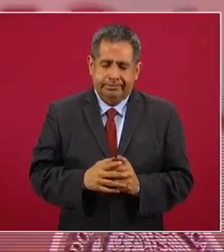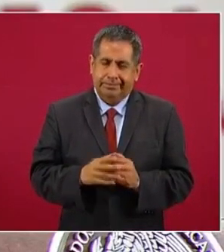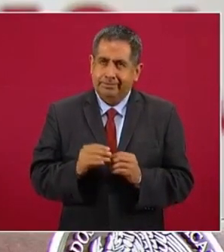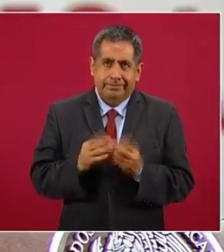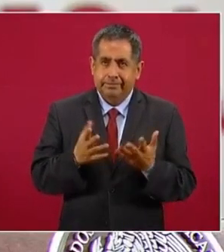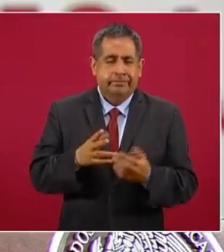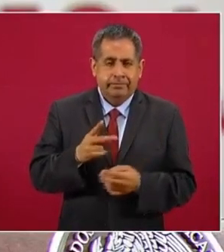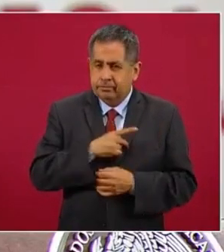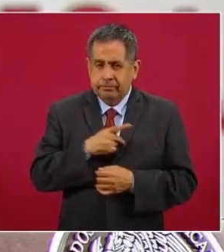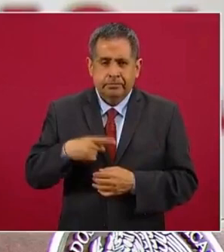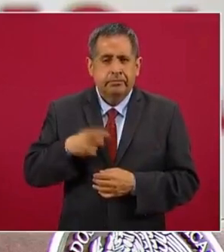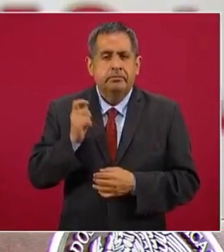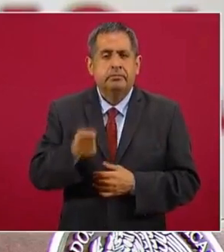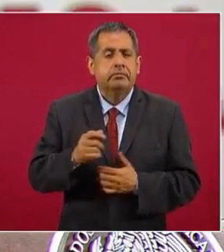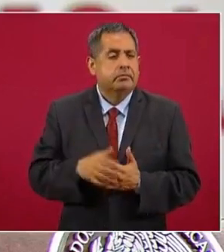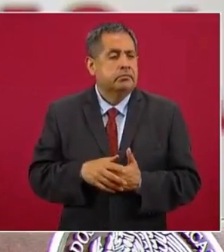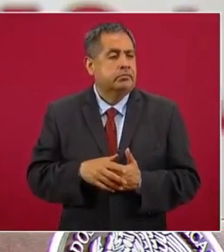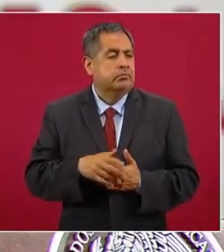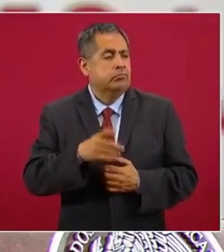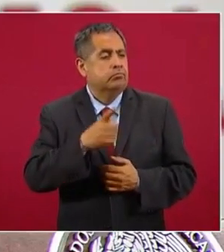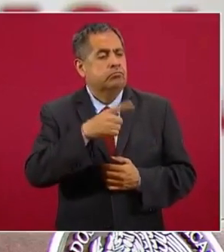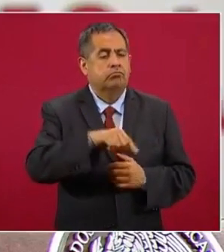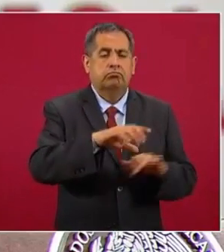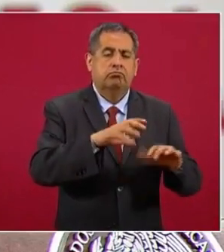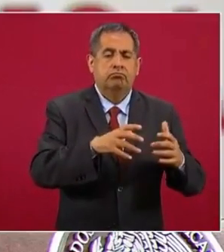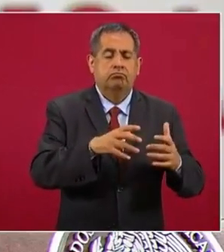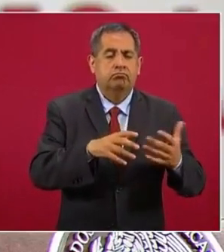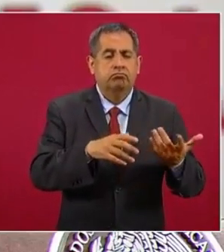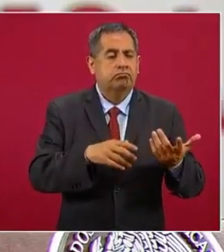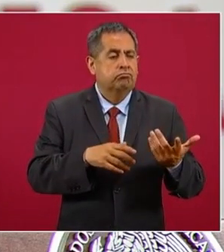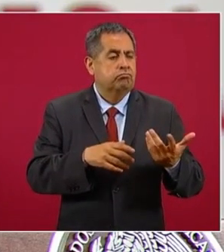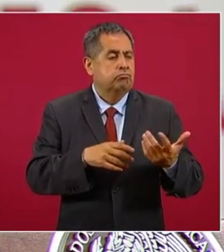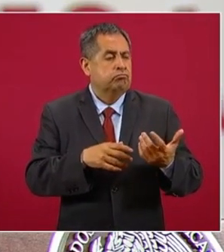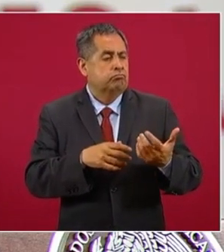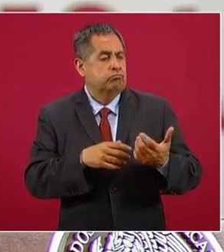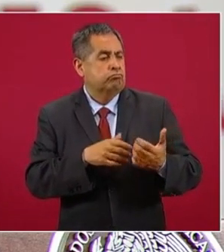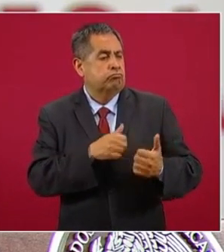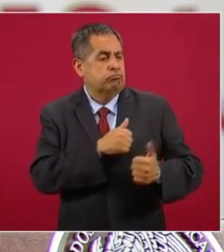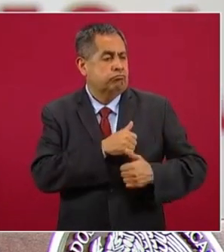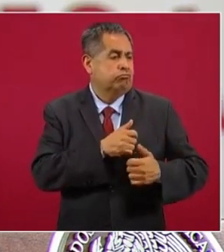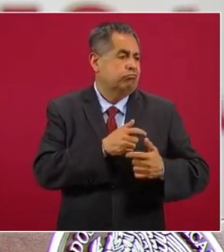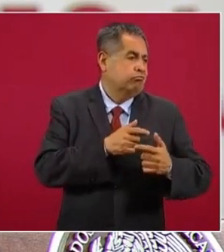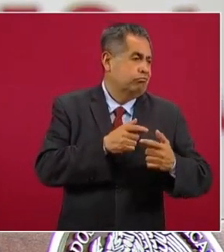evidente, utilizar la fuerza,